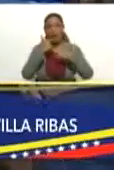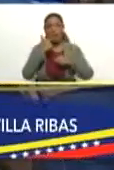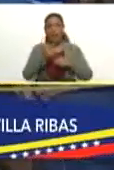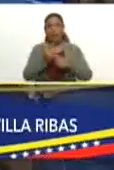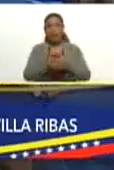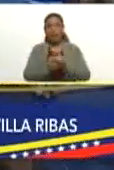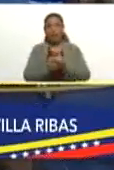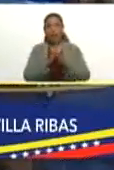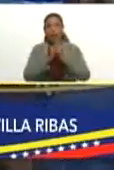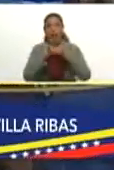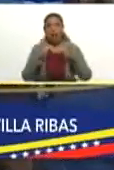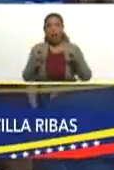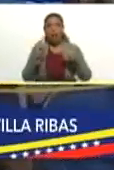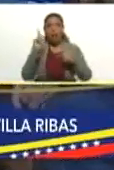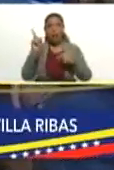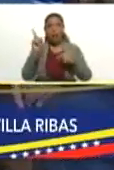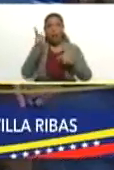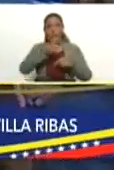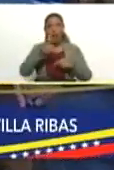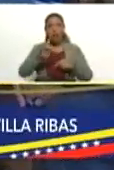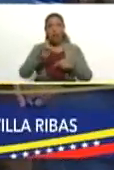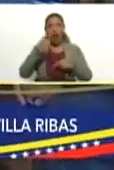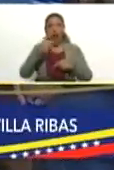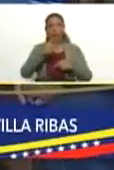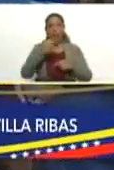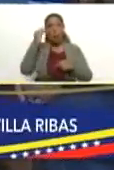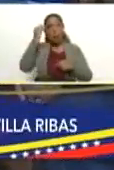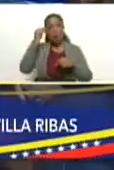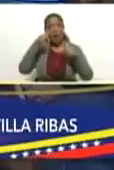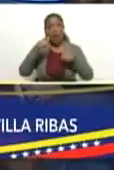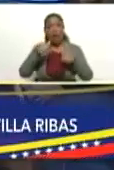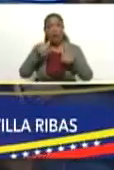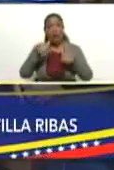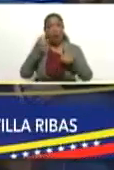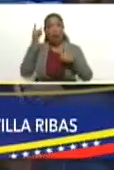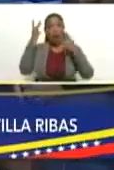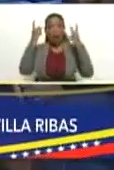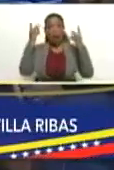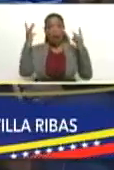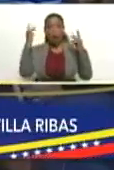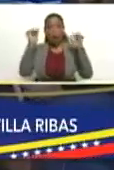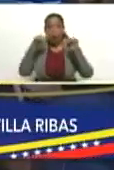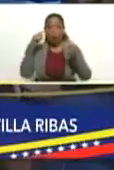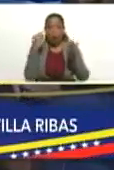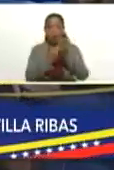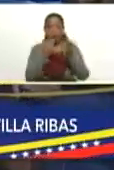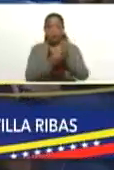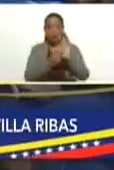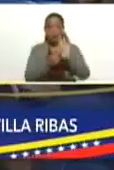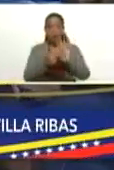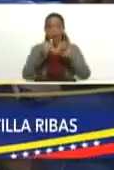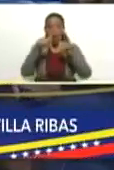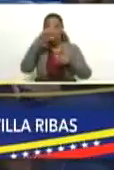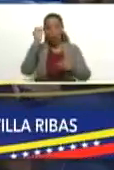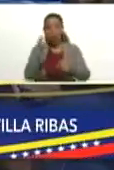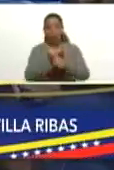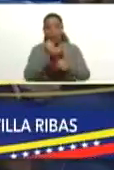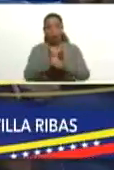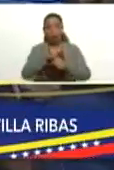a todos esos apátridas que pensaban que estos eran maquetas, estos son realidades. Estas obras